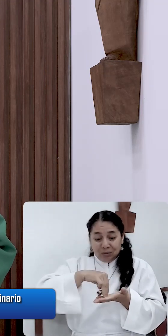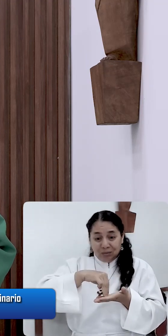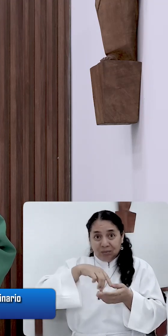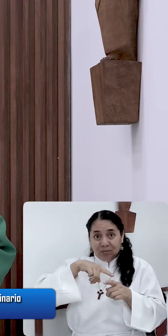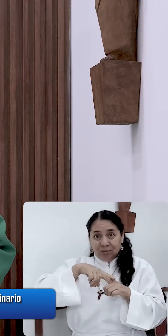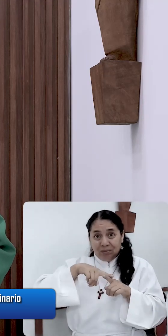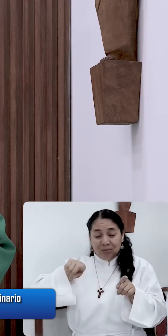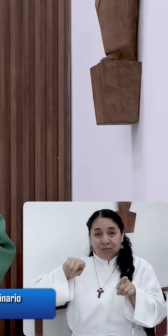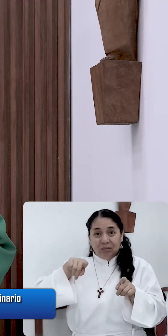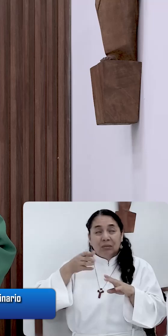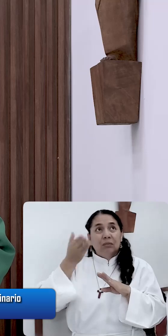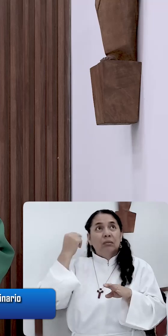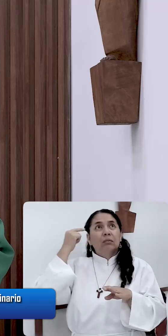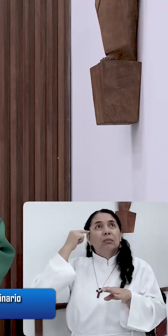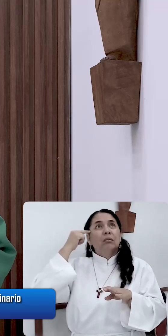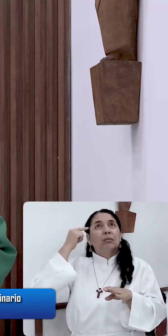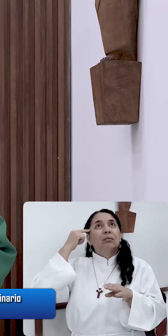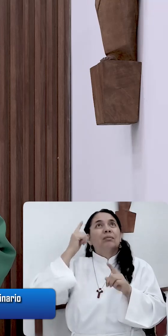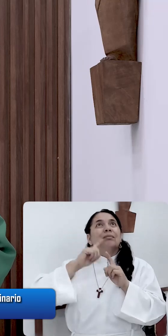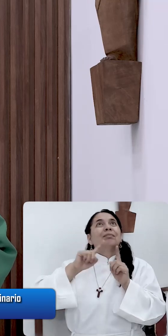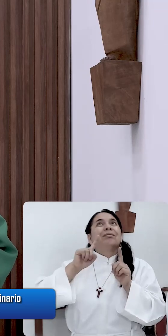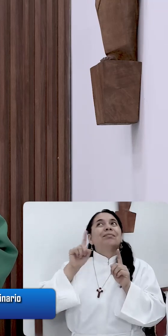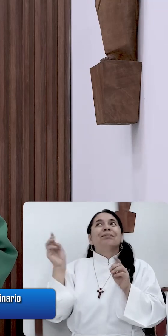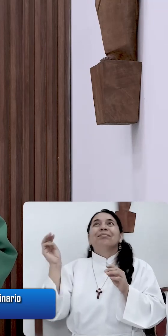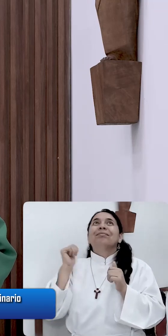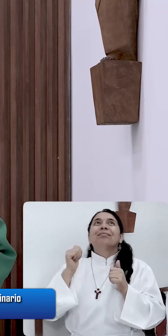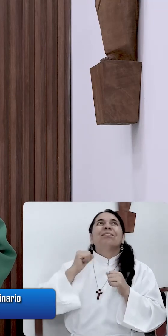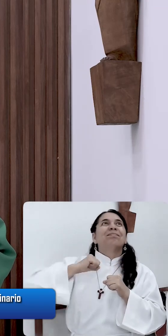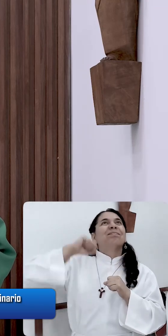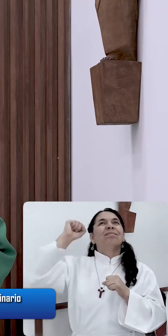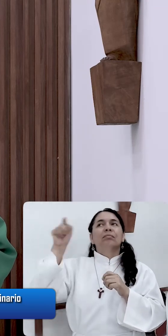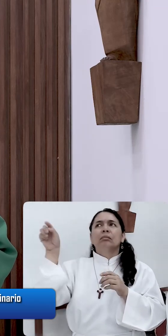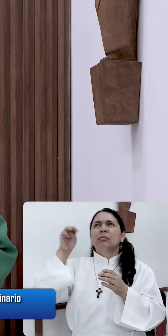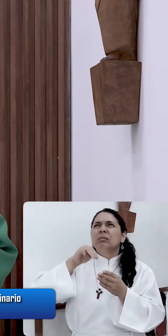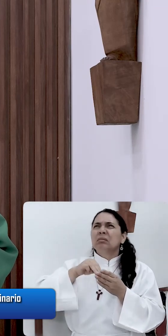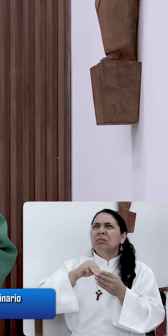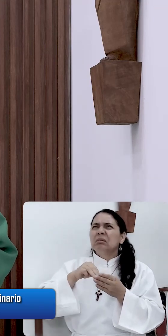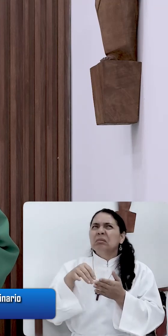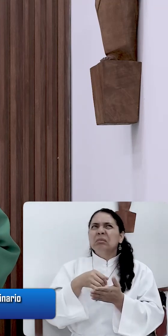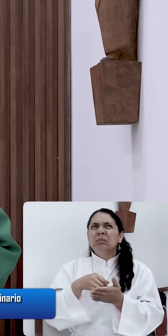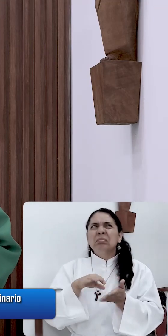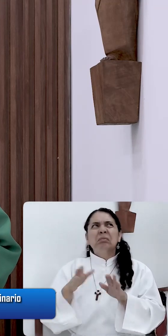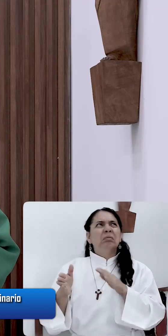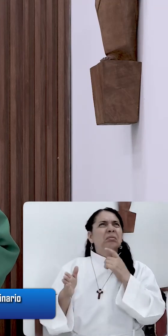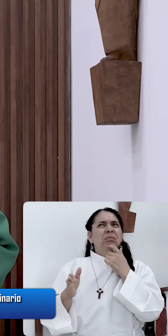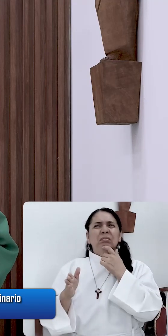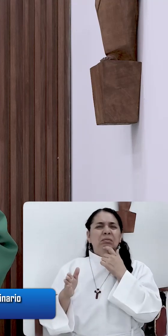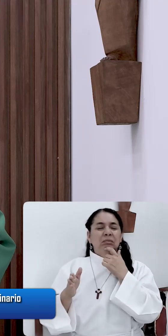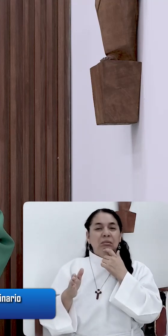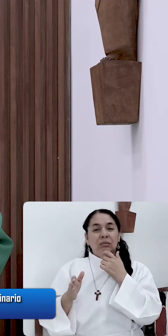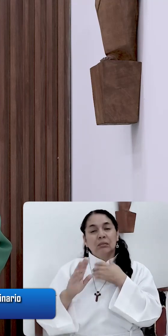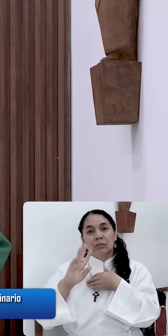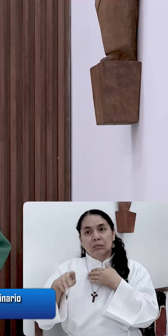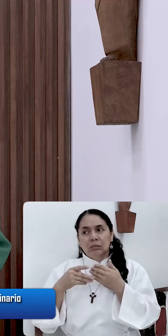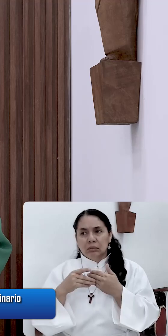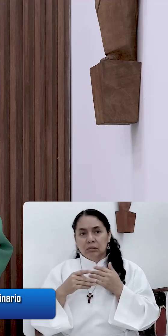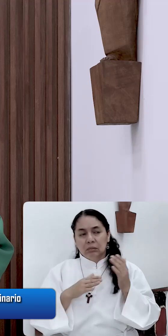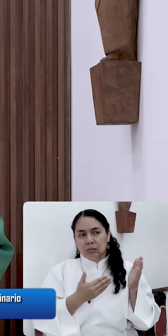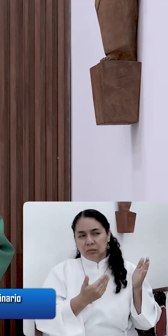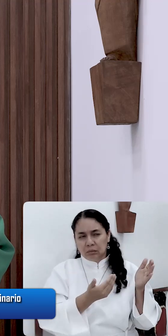totalmente diferente a como ellos imaginaban, como ellos esperaban. Tanto es así que Pedro lo lleva